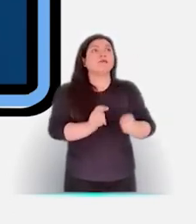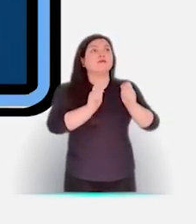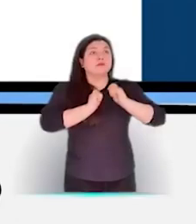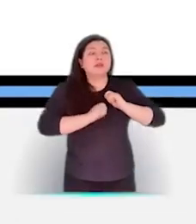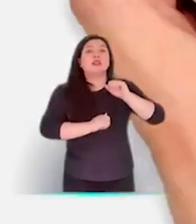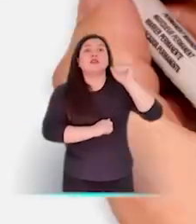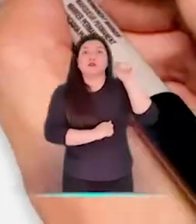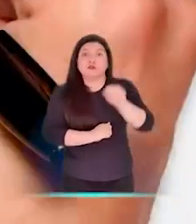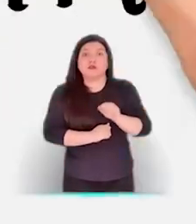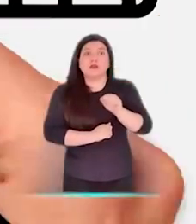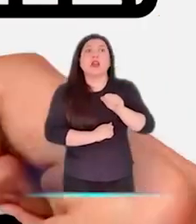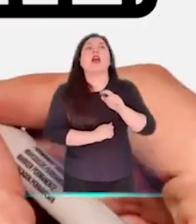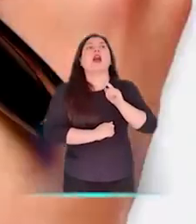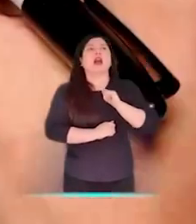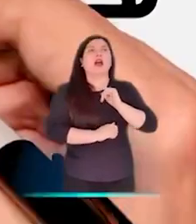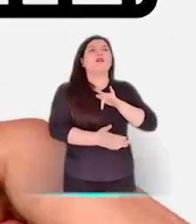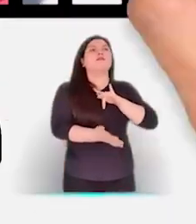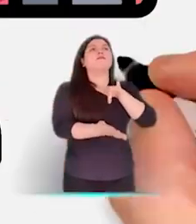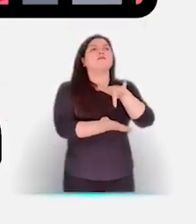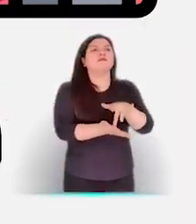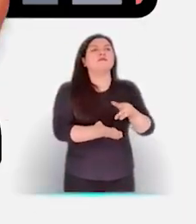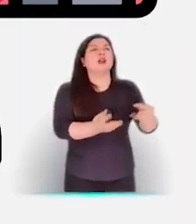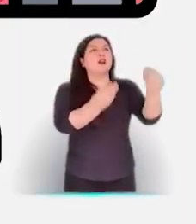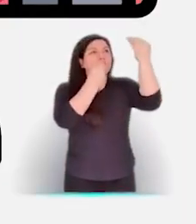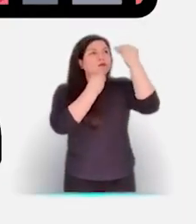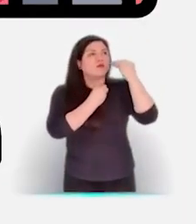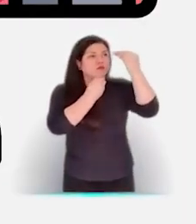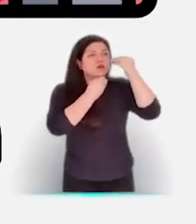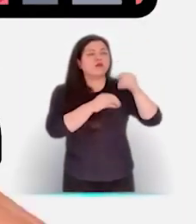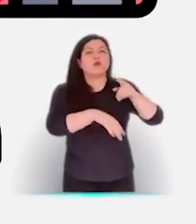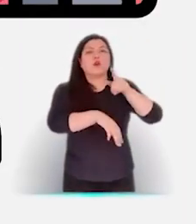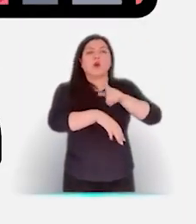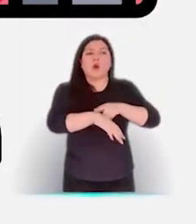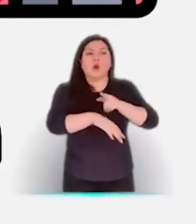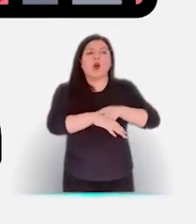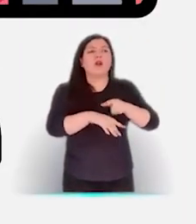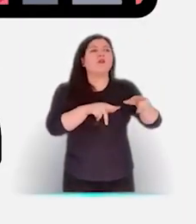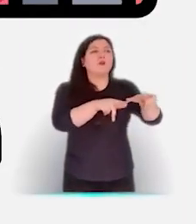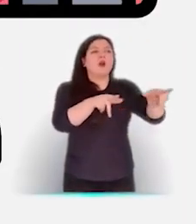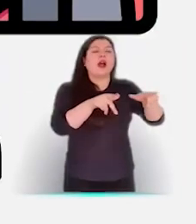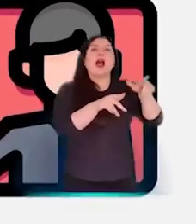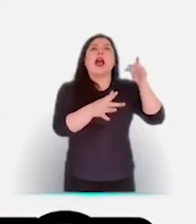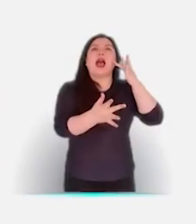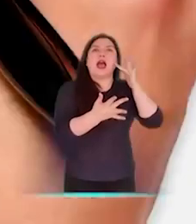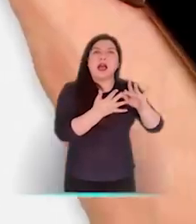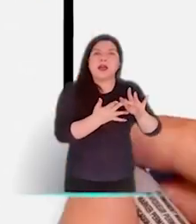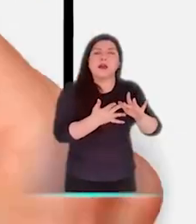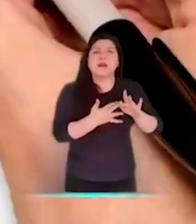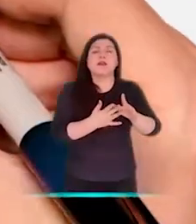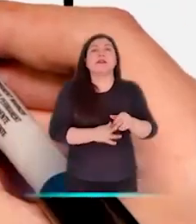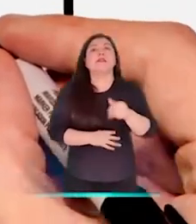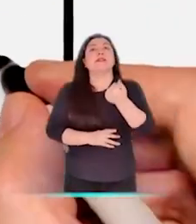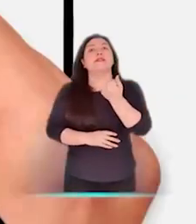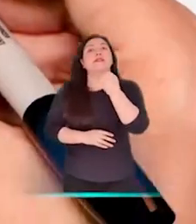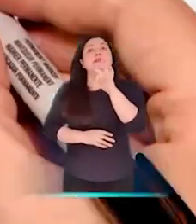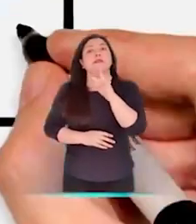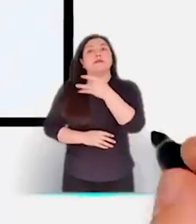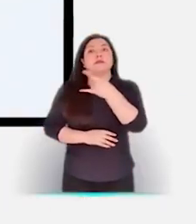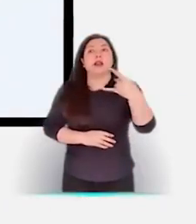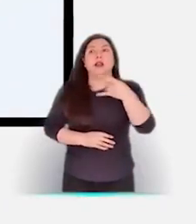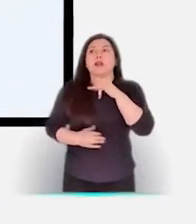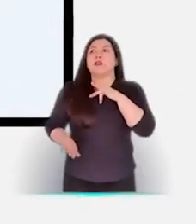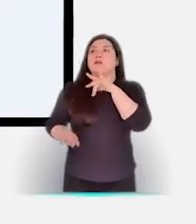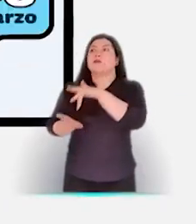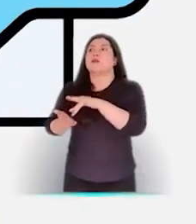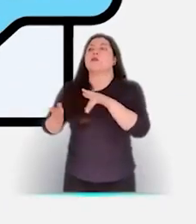Los partidos han estado invitados a todos los simulacros de preconteo y en 8 días tendremos también